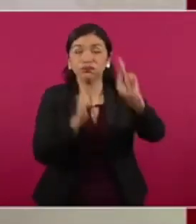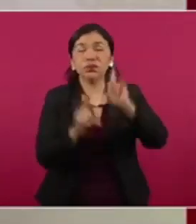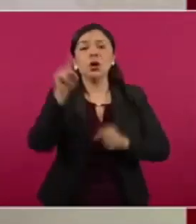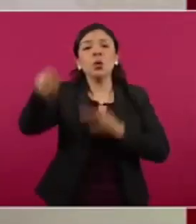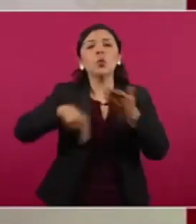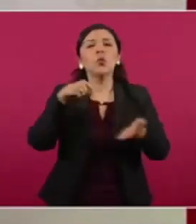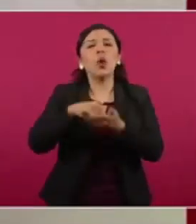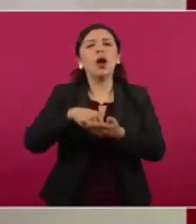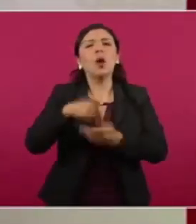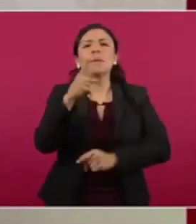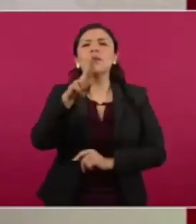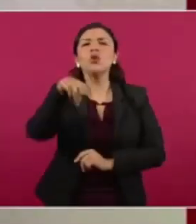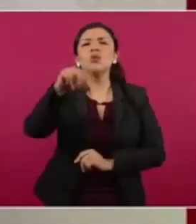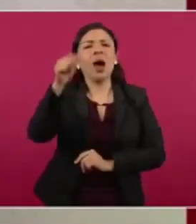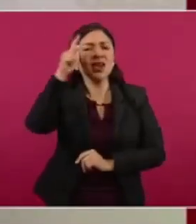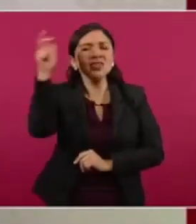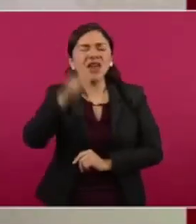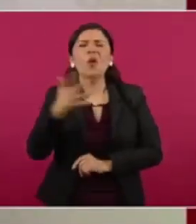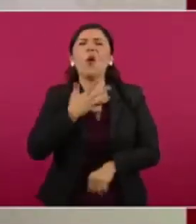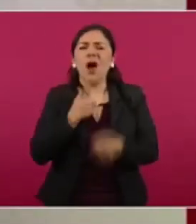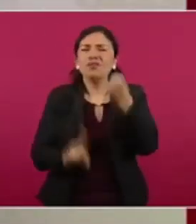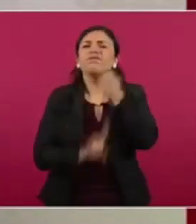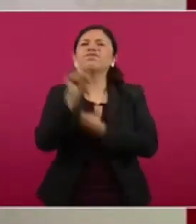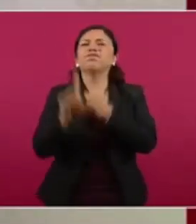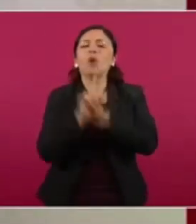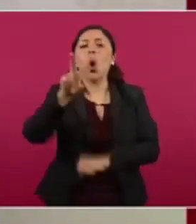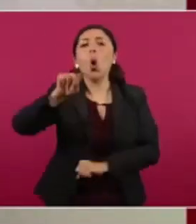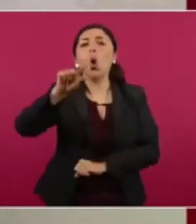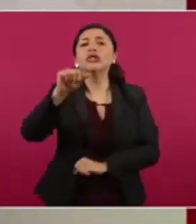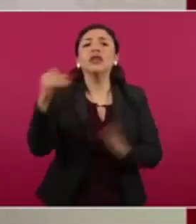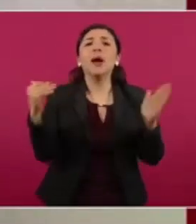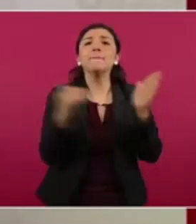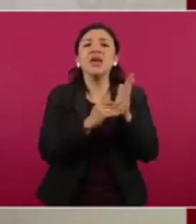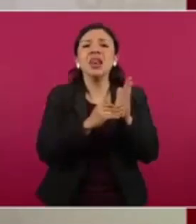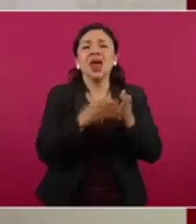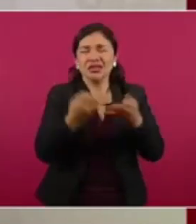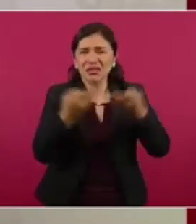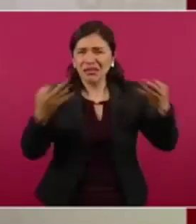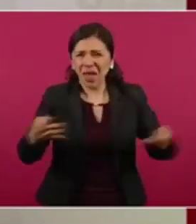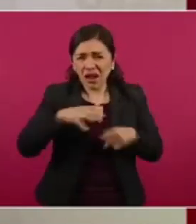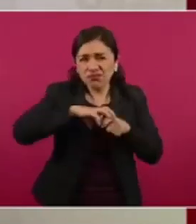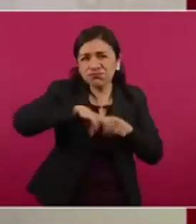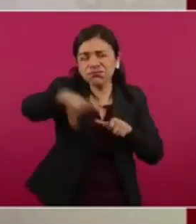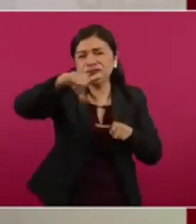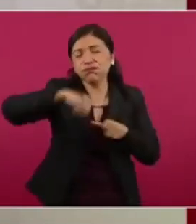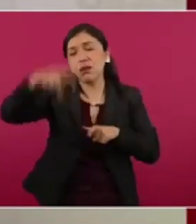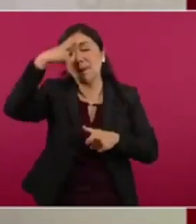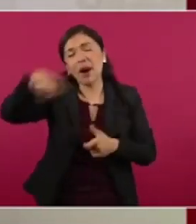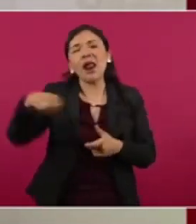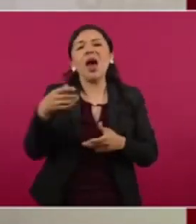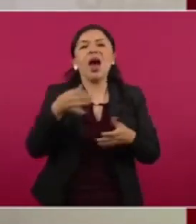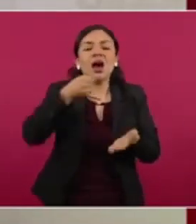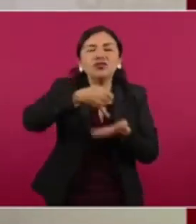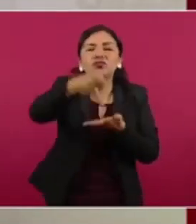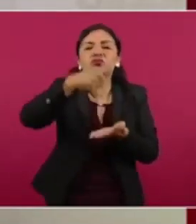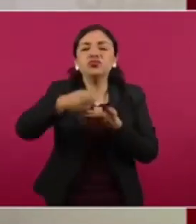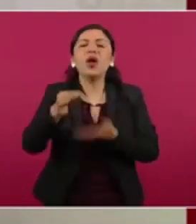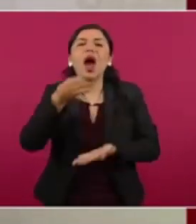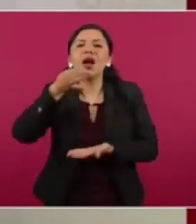tiene afectación por más de 80 mil hectáreas de café de especialidad y Tonameca 40 mil de